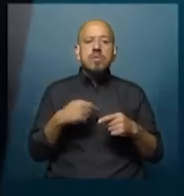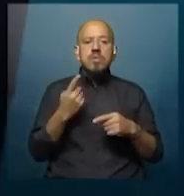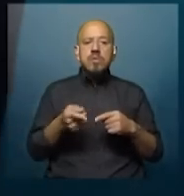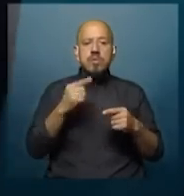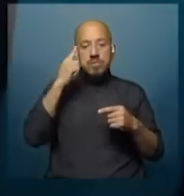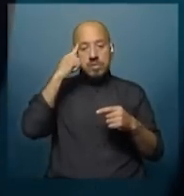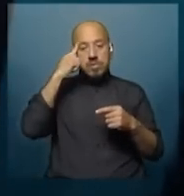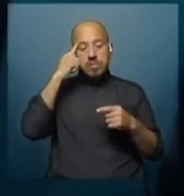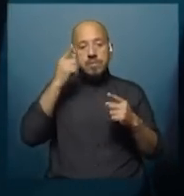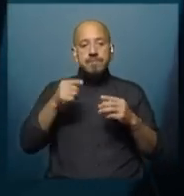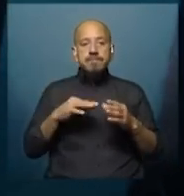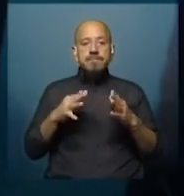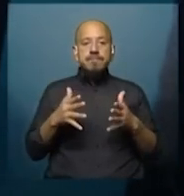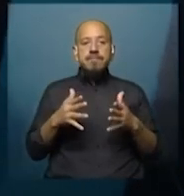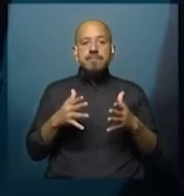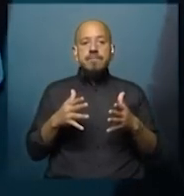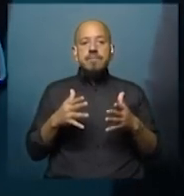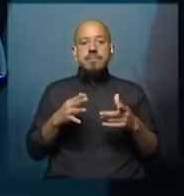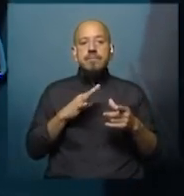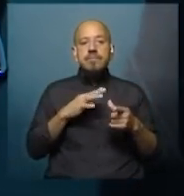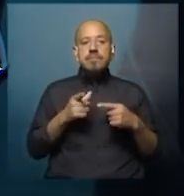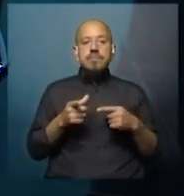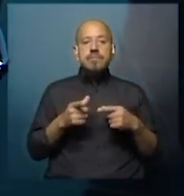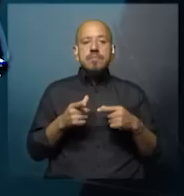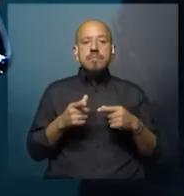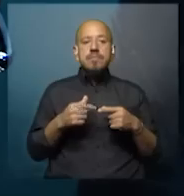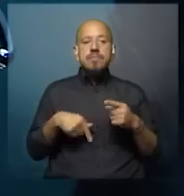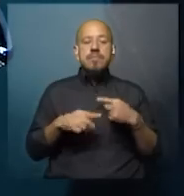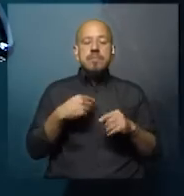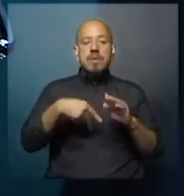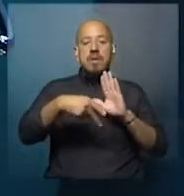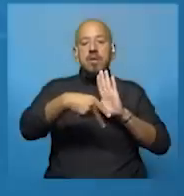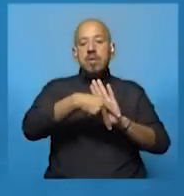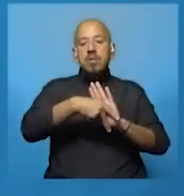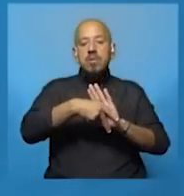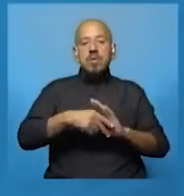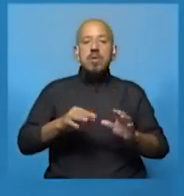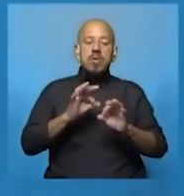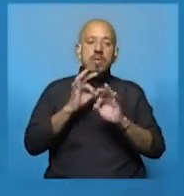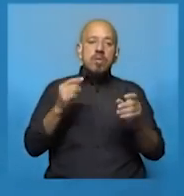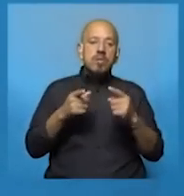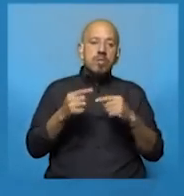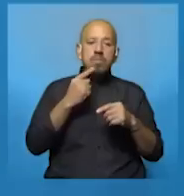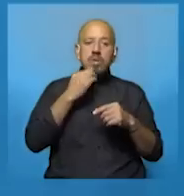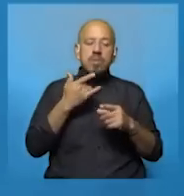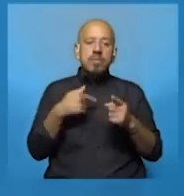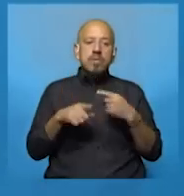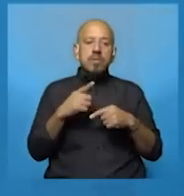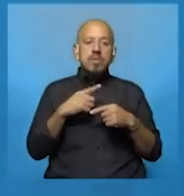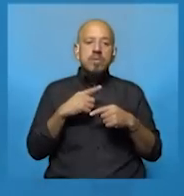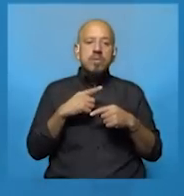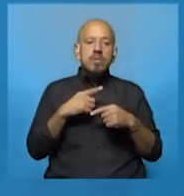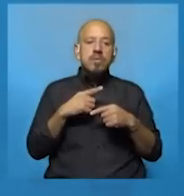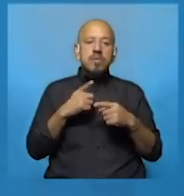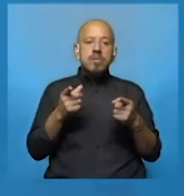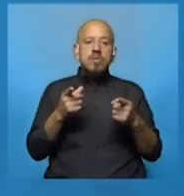reflexión como en qué está basada la construcción de una norma penal o una figura penal no por ejemplo la figura de